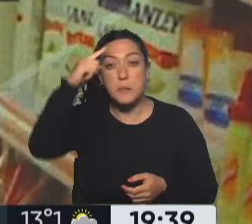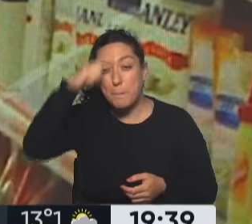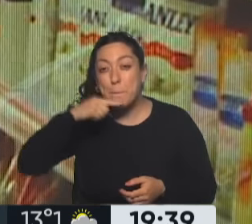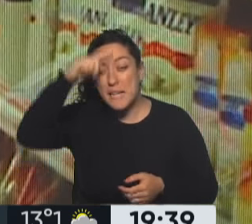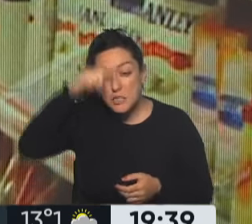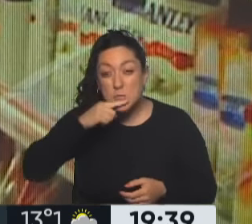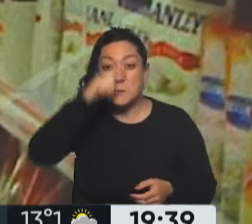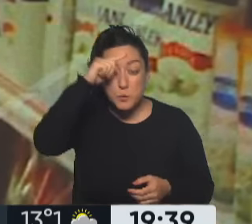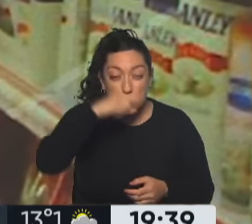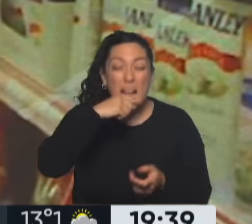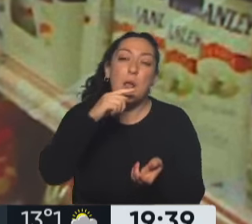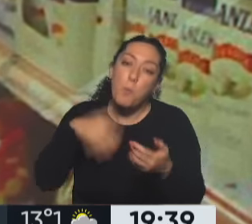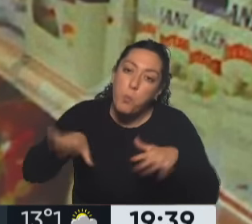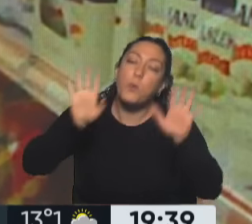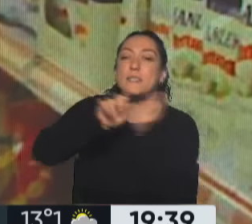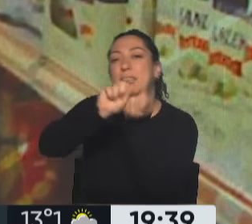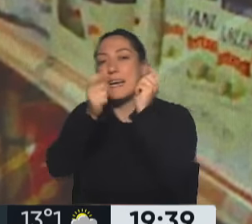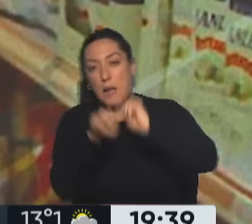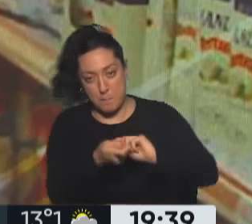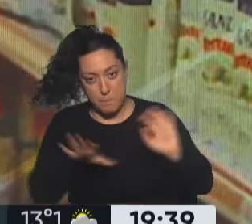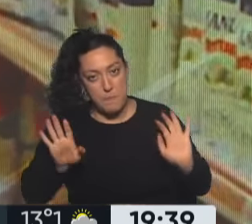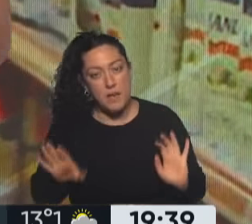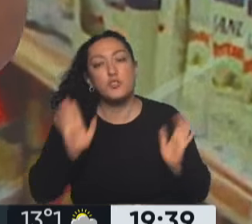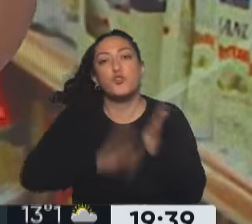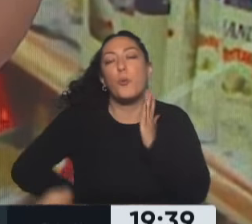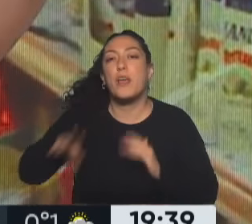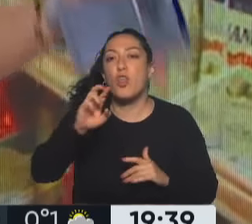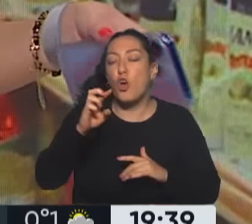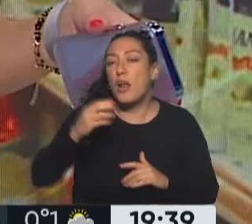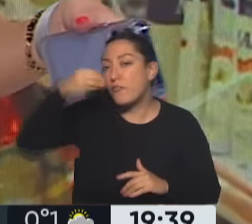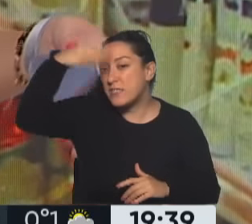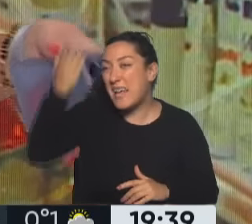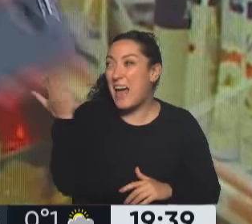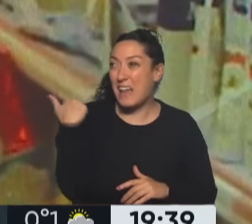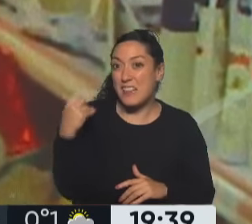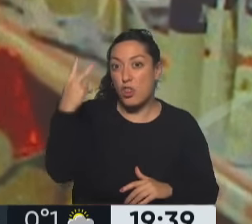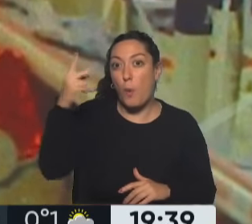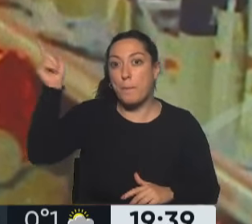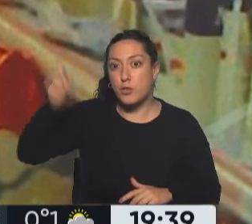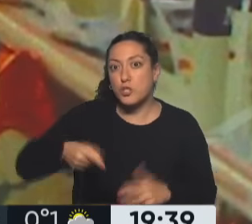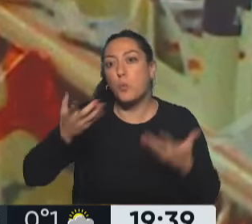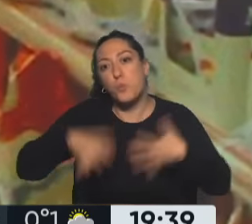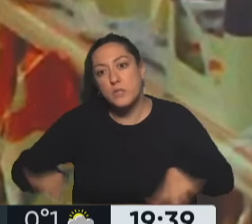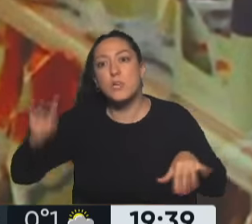aplican sobre el tipo de cambio oficial, el dólar oficial. Pasaríamos de un 2% a un 1%.